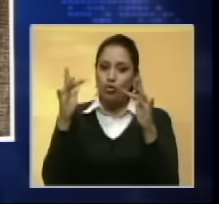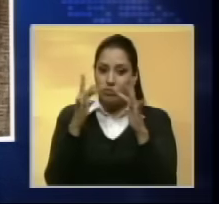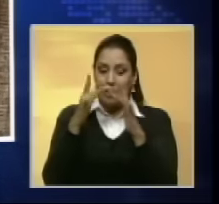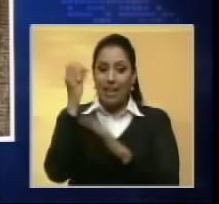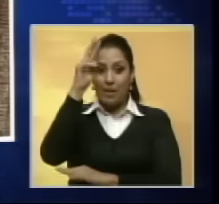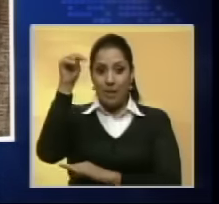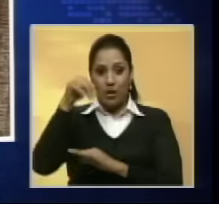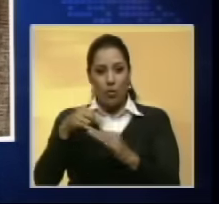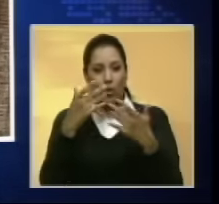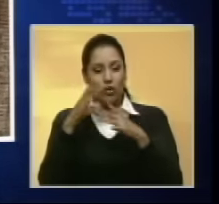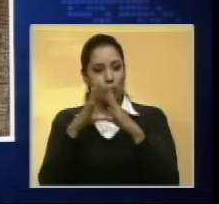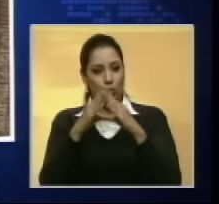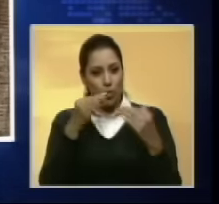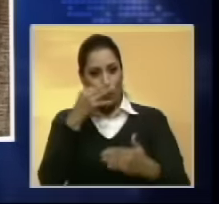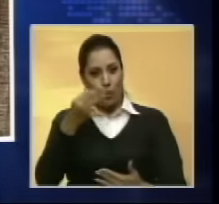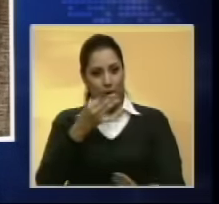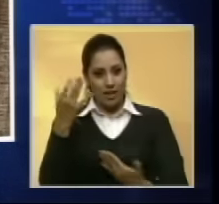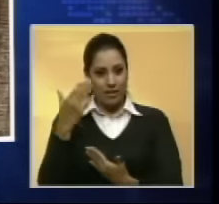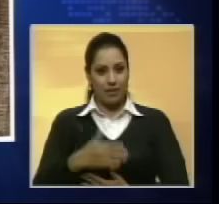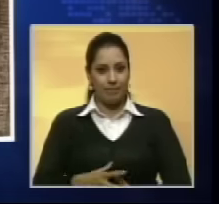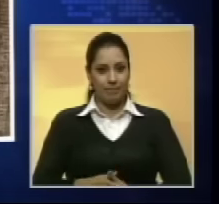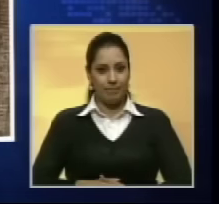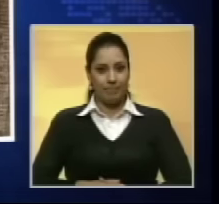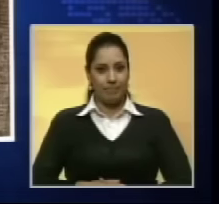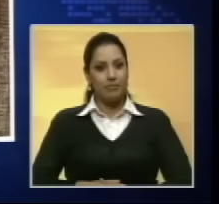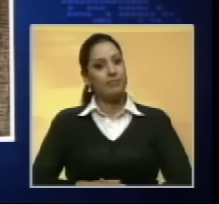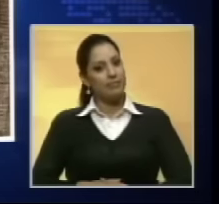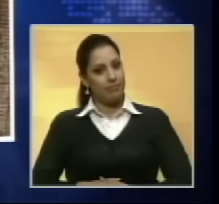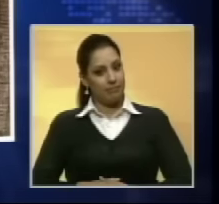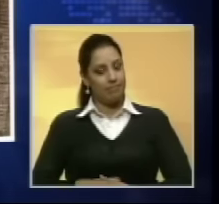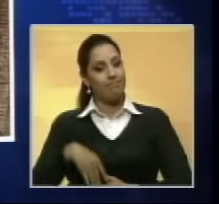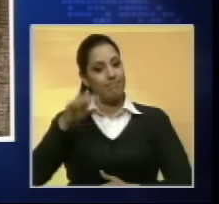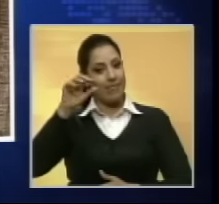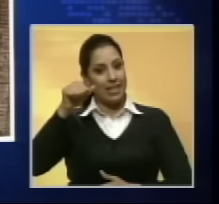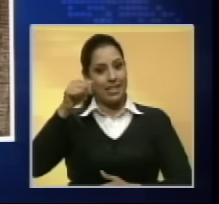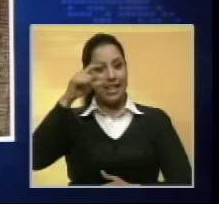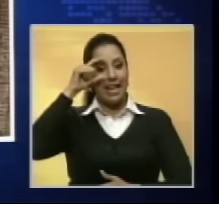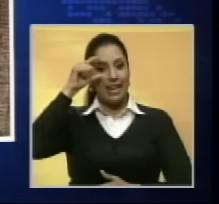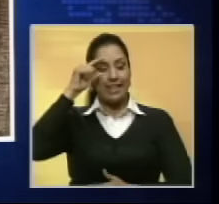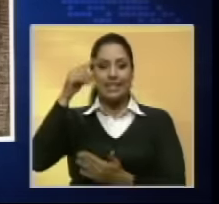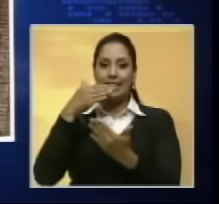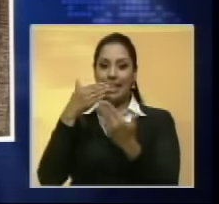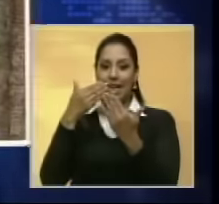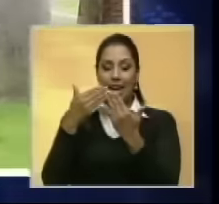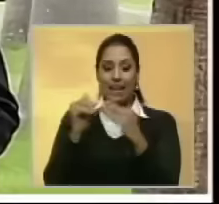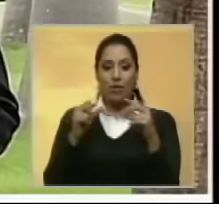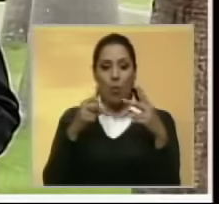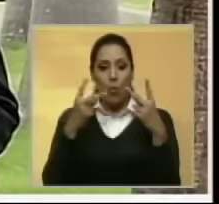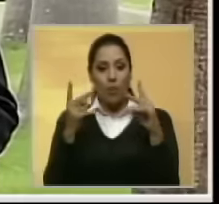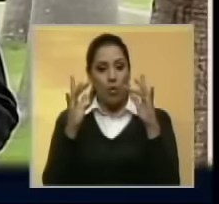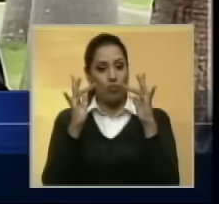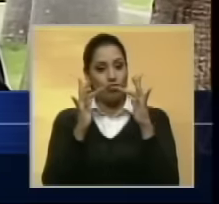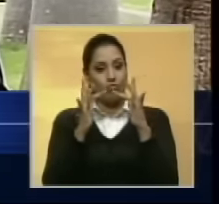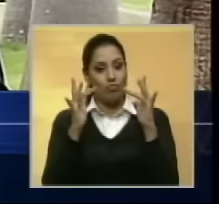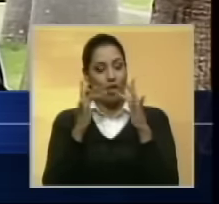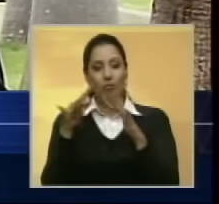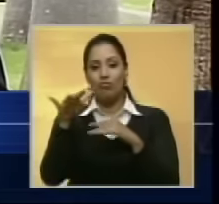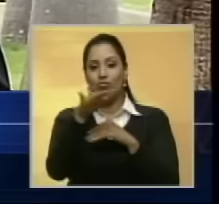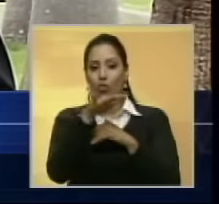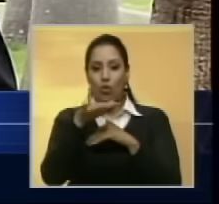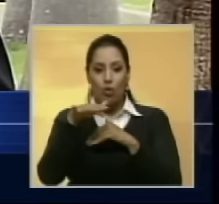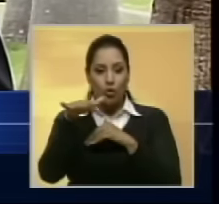Parlamento y nos tiene más información. Adelante, Manuel. Así es, Néstor, gracias por este nuevo contacto desde